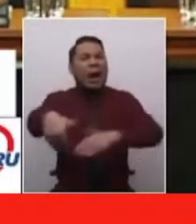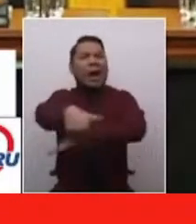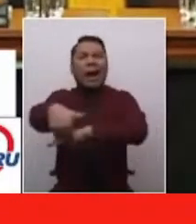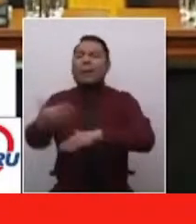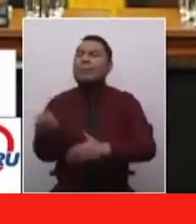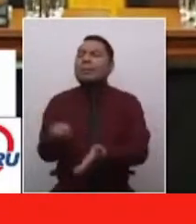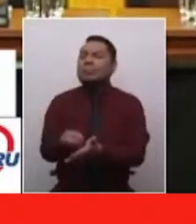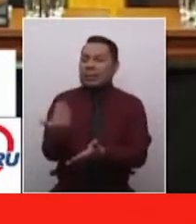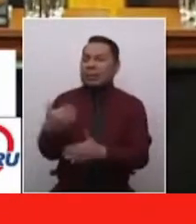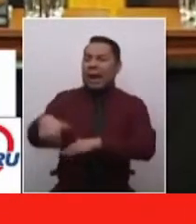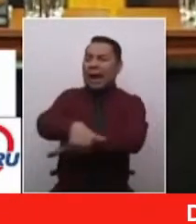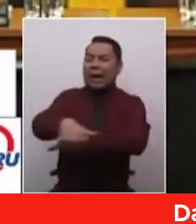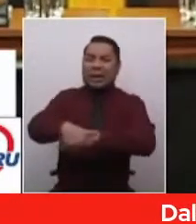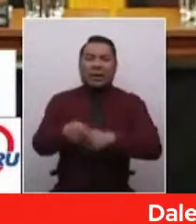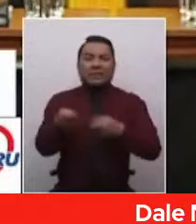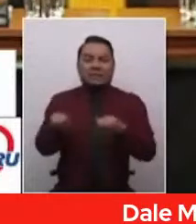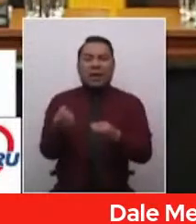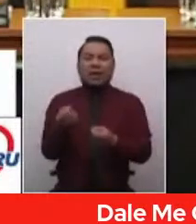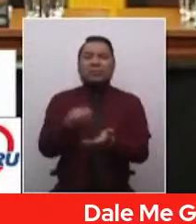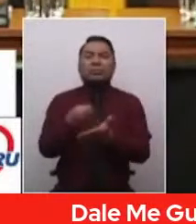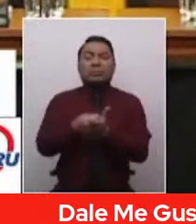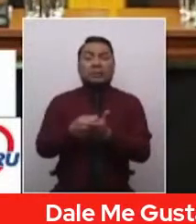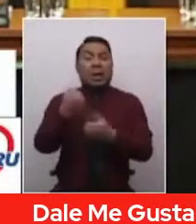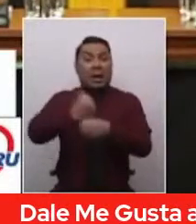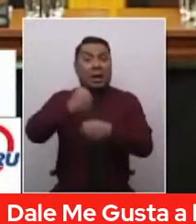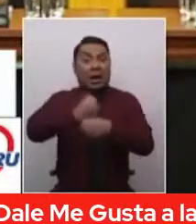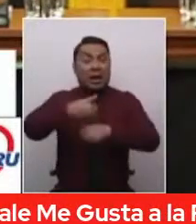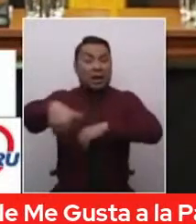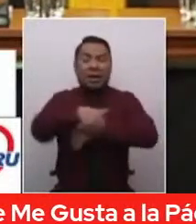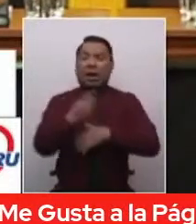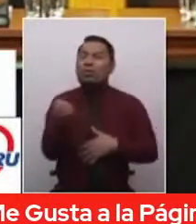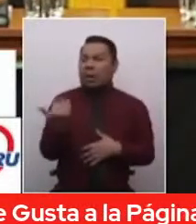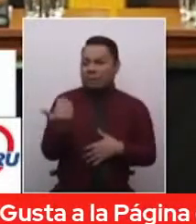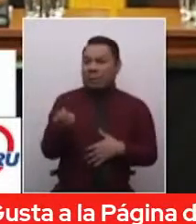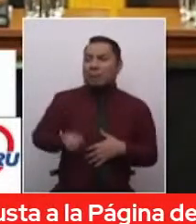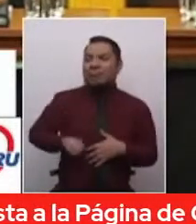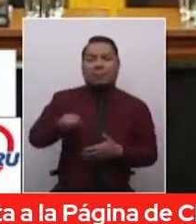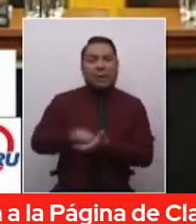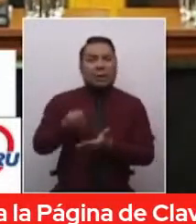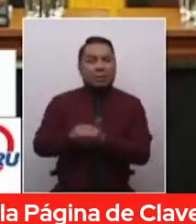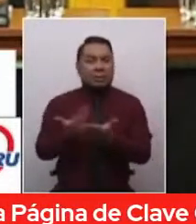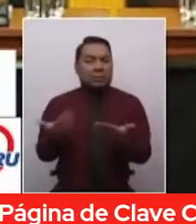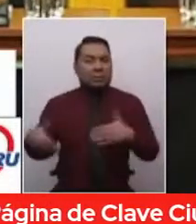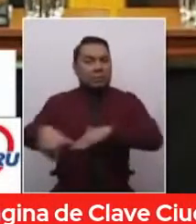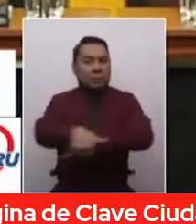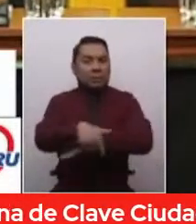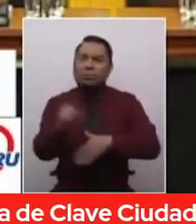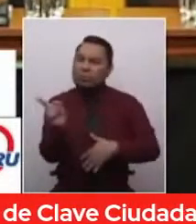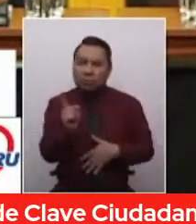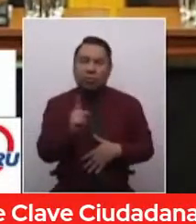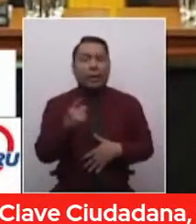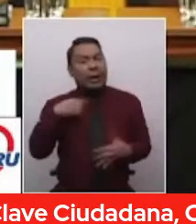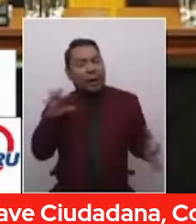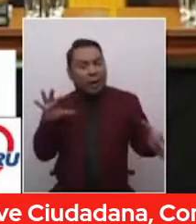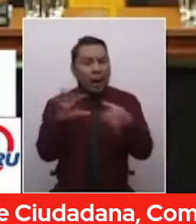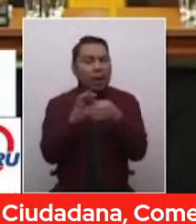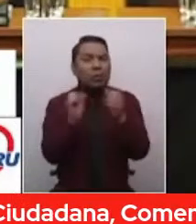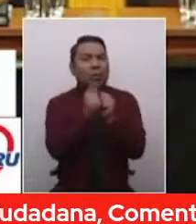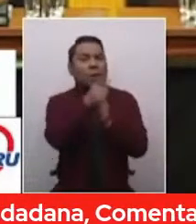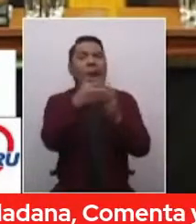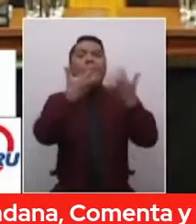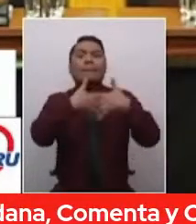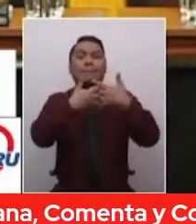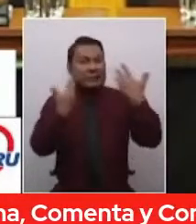esta forma extorsionan a los pequeños empresarios y cobran los cupos. Por eso es que por lo pronto va a hacer alianzas con las empresas que